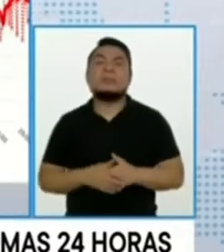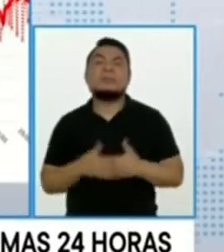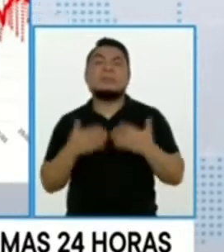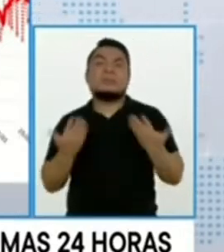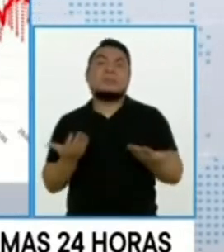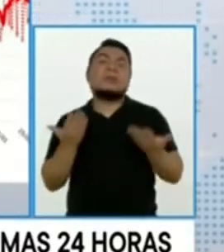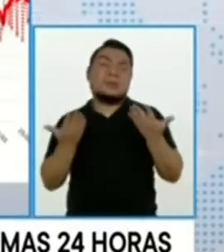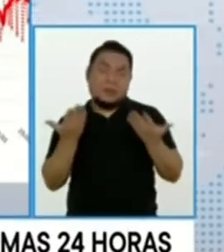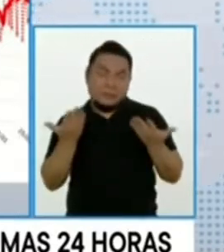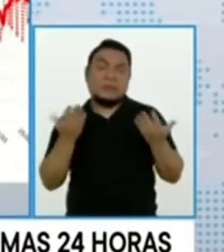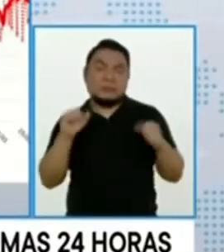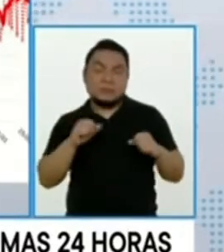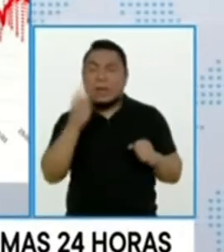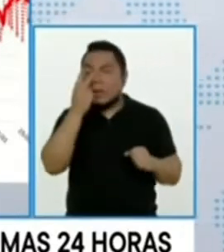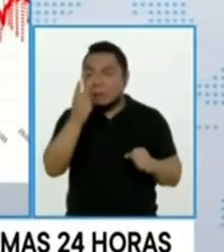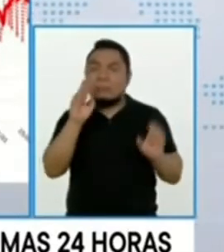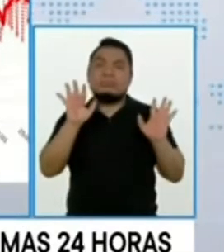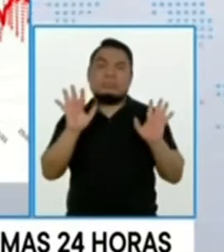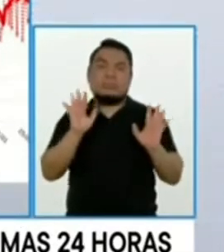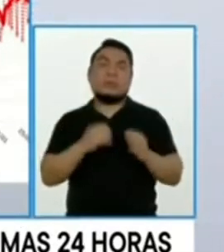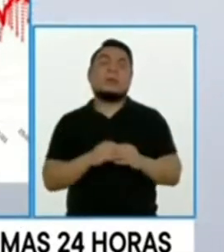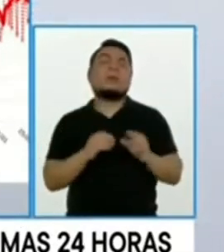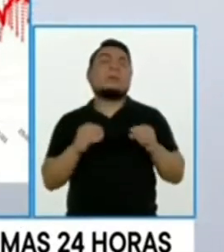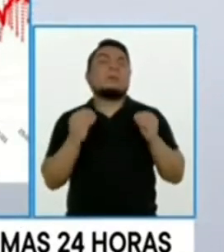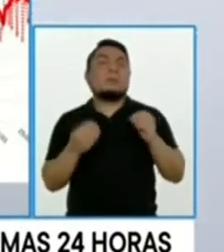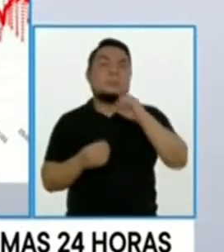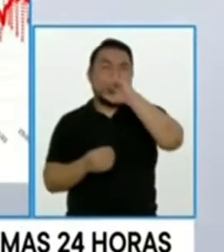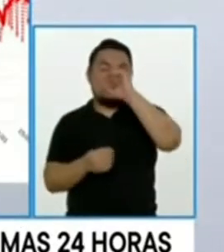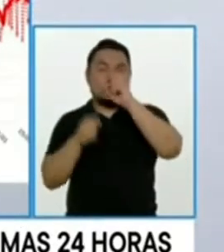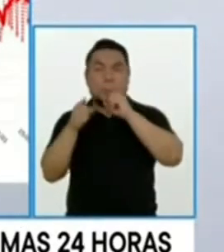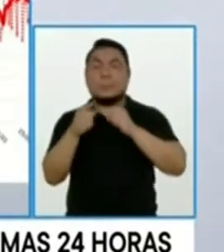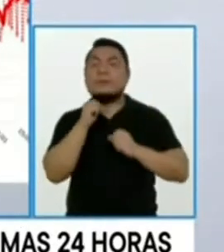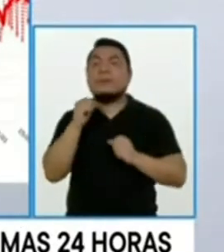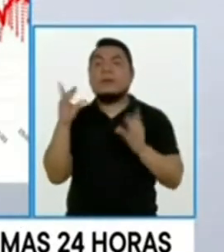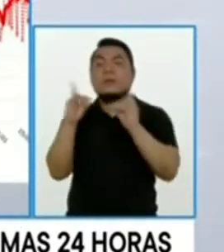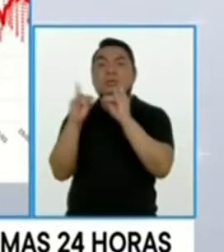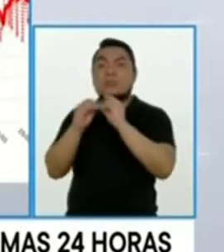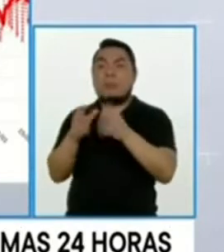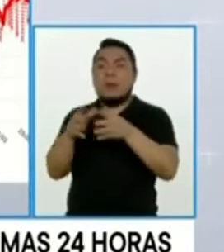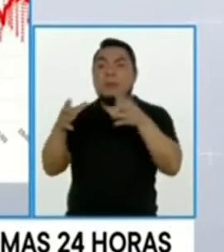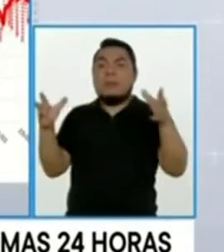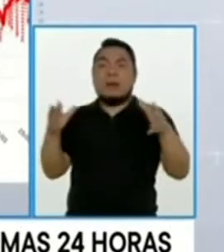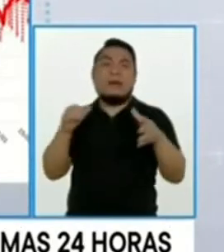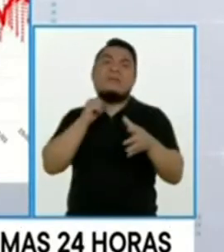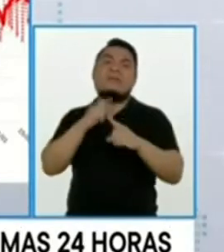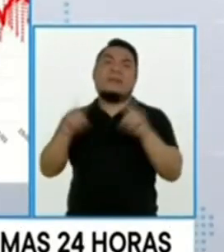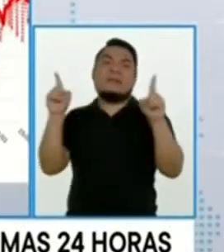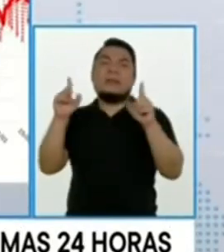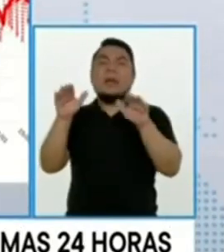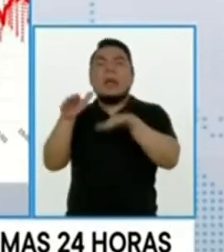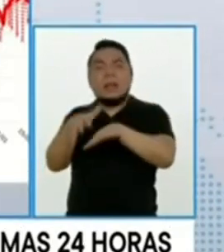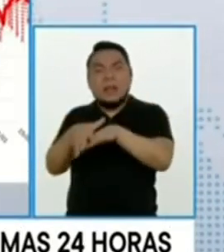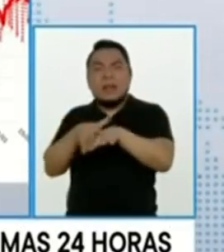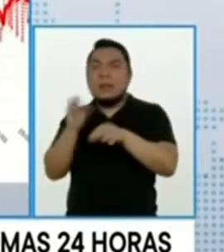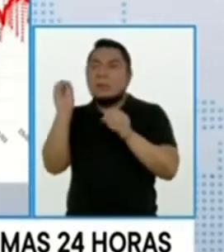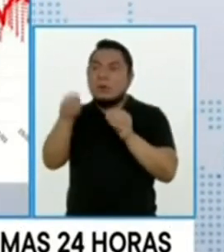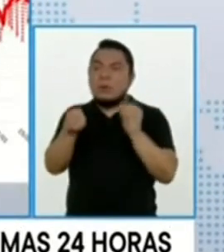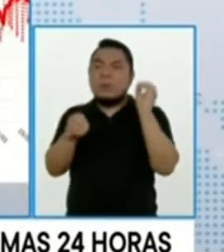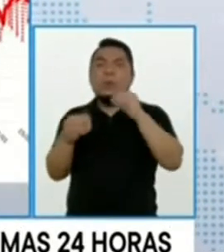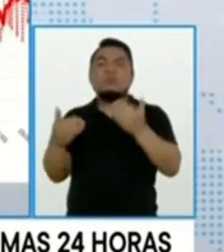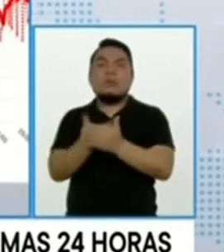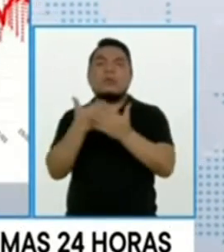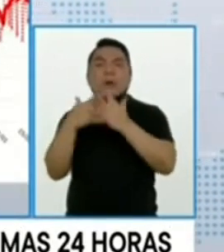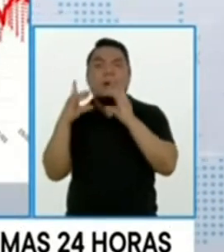Sería ese el caso, no lo veremos porque la oferta no está aumentando al mismo ritmo, ¿no? Como te decía, si nosotros